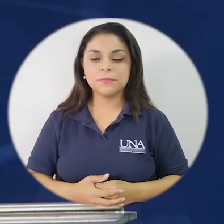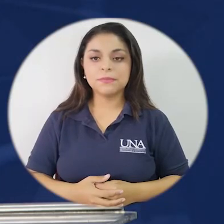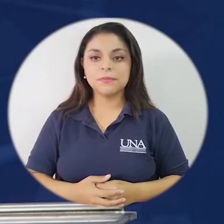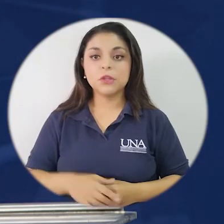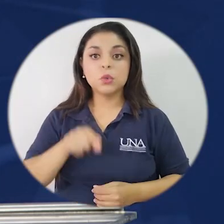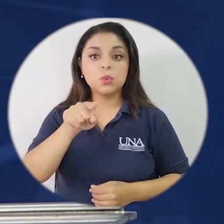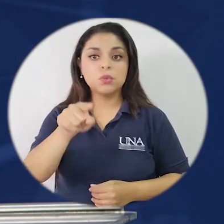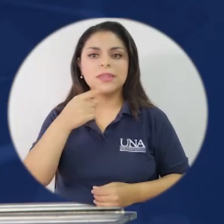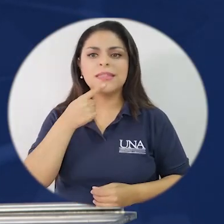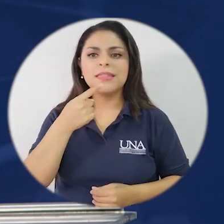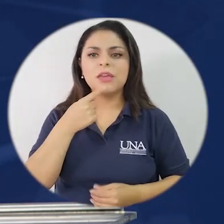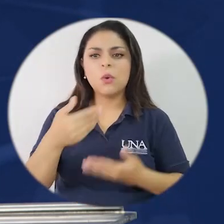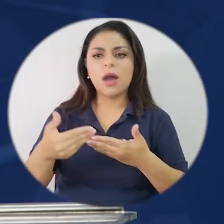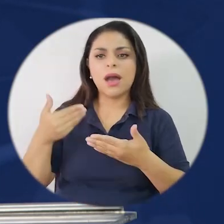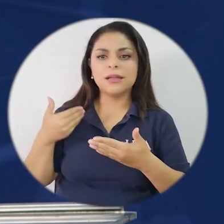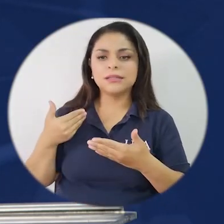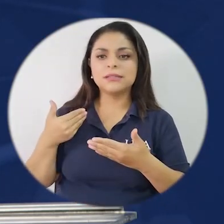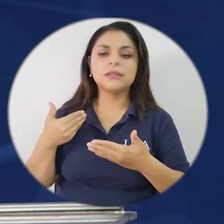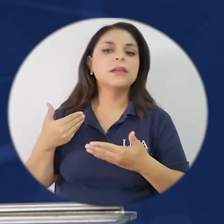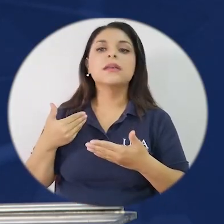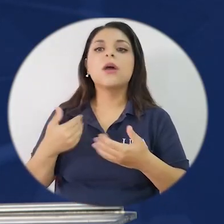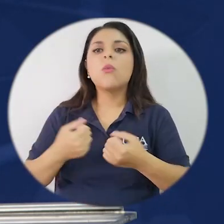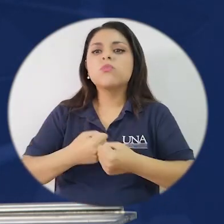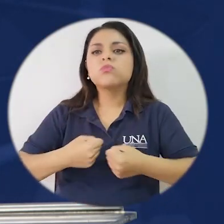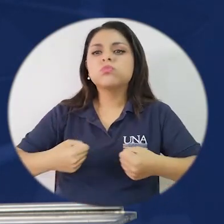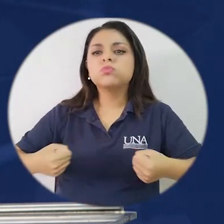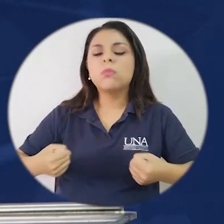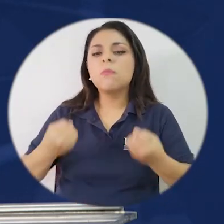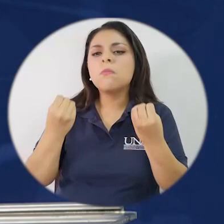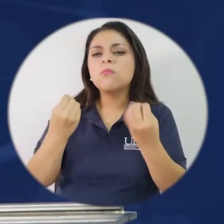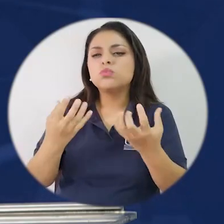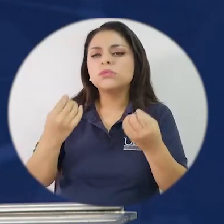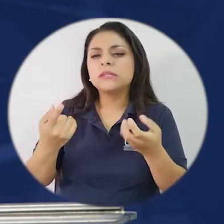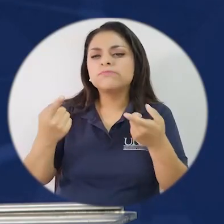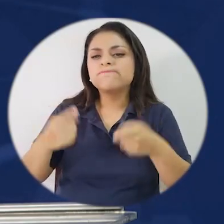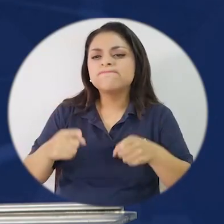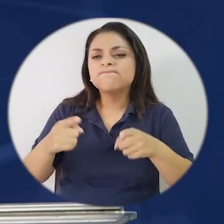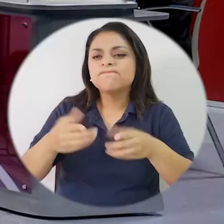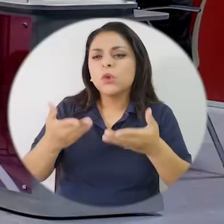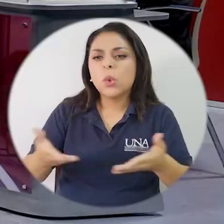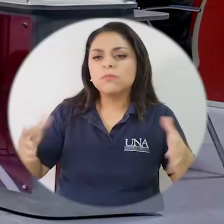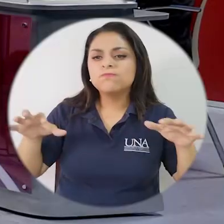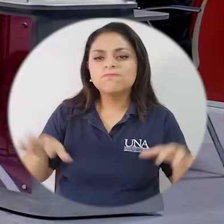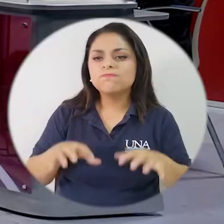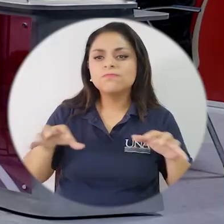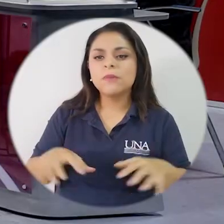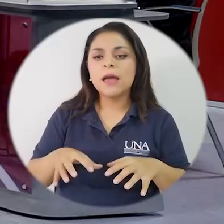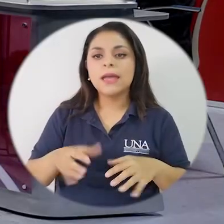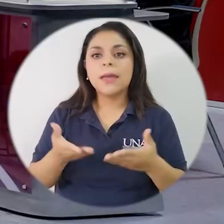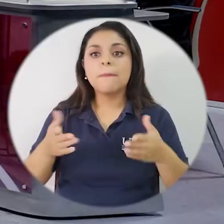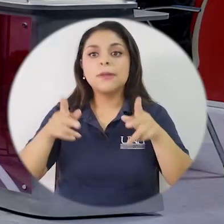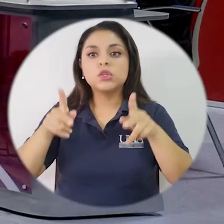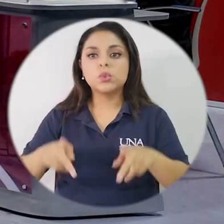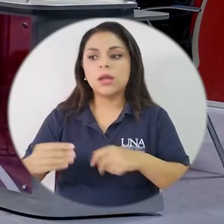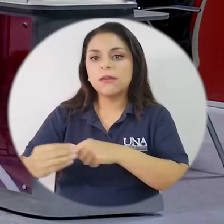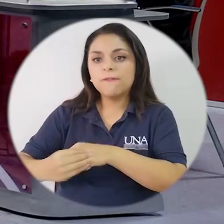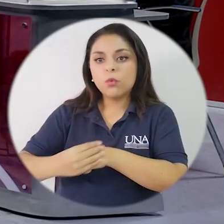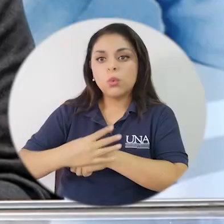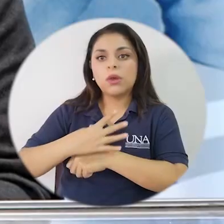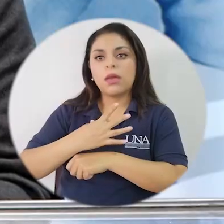Usted decía al inicio que la obesidad es multifactorial. ¿Cuáles son los principales factores que influyen en que la gente pierda el control de su peso?